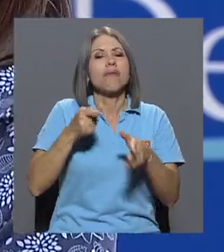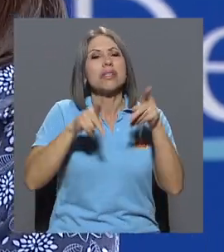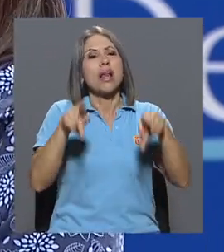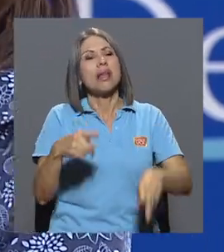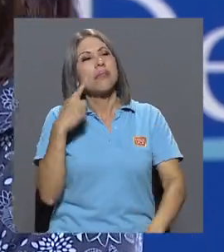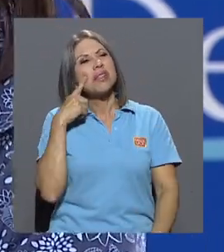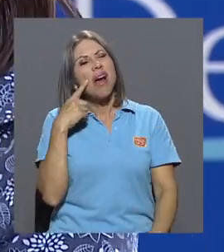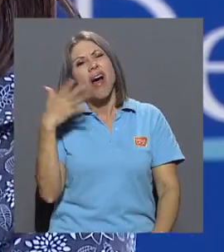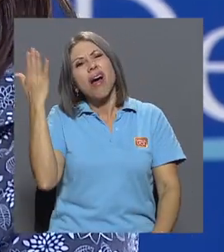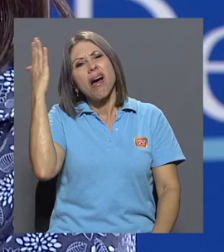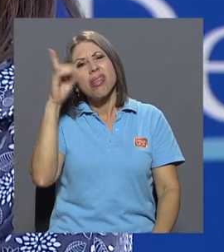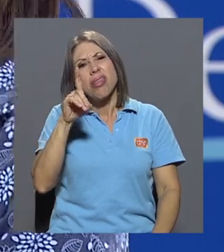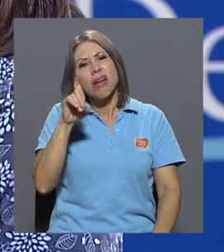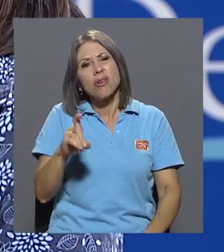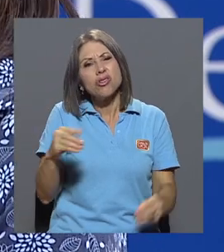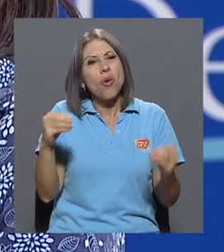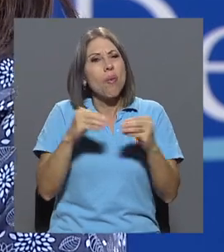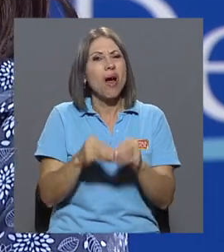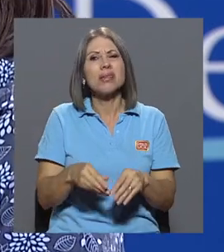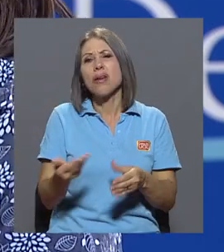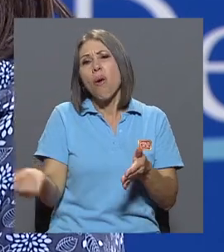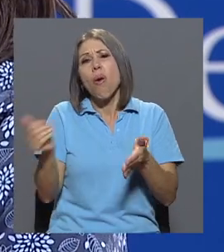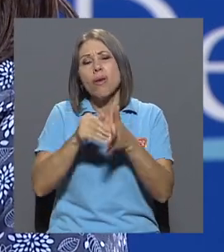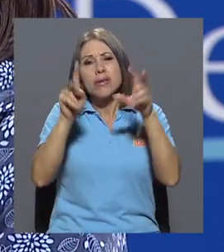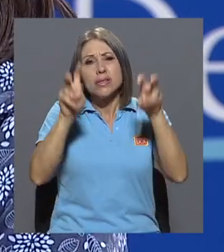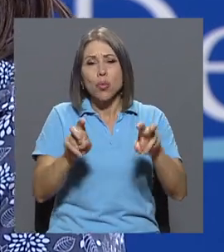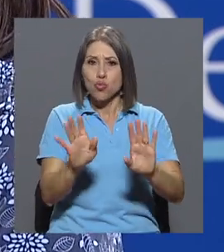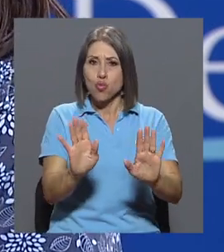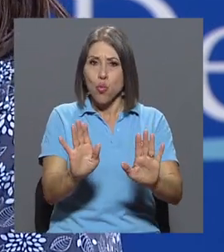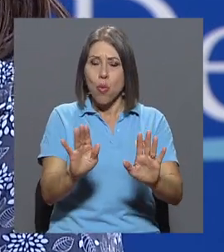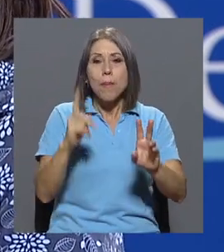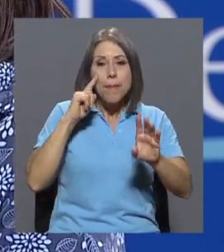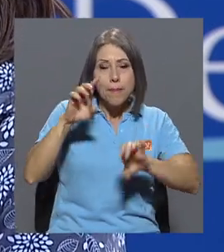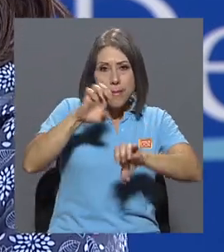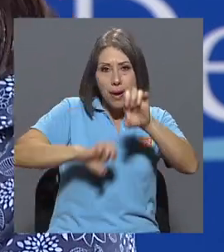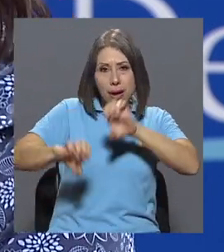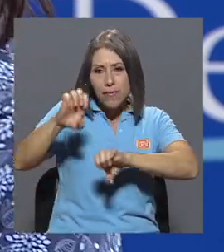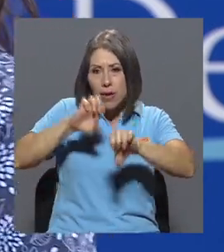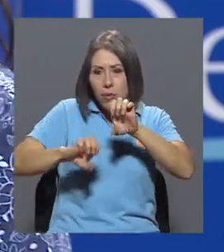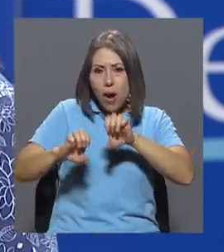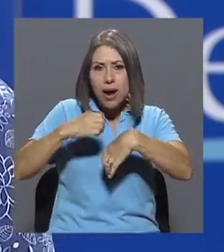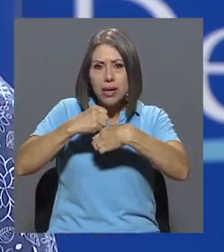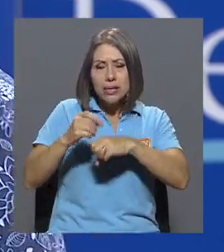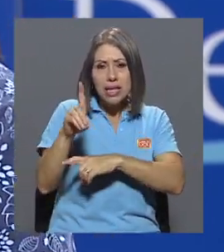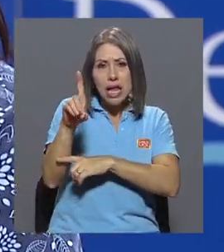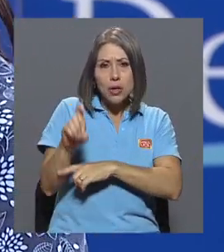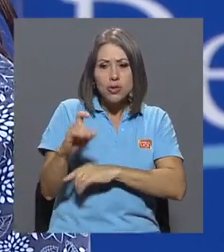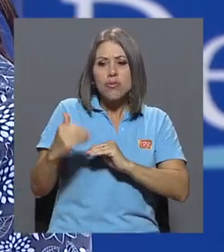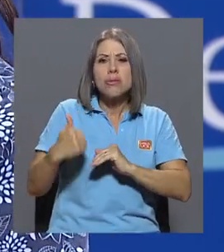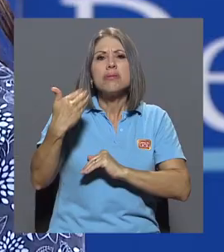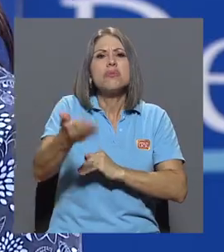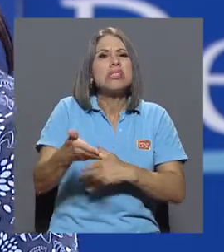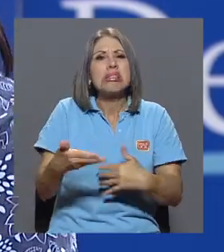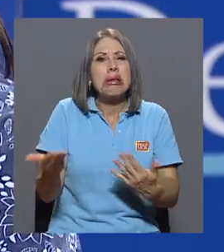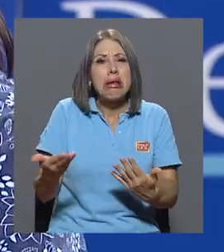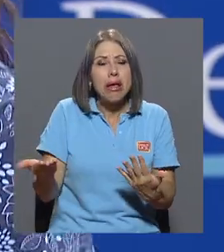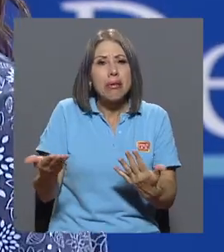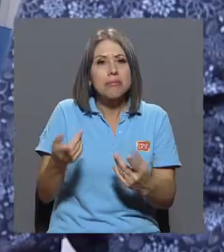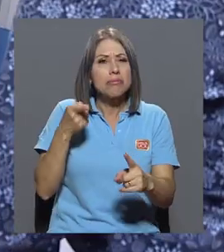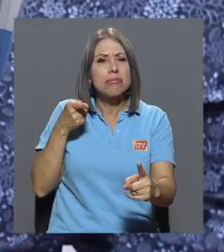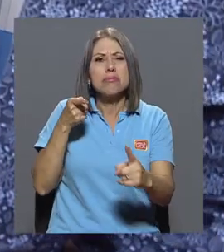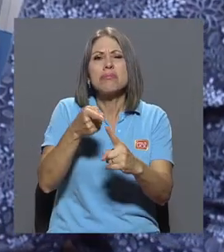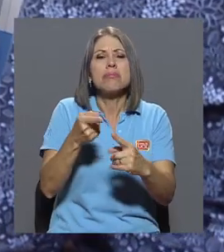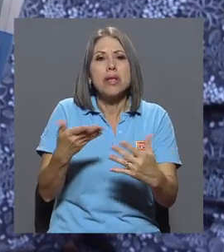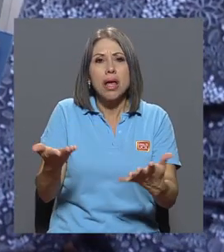más o una evaluación más y que no les iban a evaluar van a hacer este diagnóstico y cuál es el paso que sigue claro se pretende buscar que